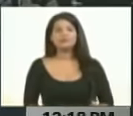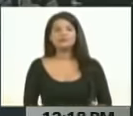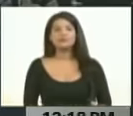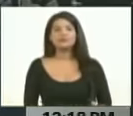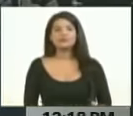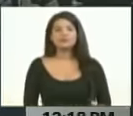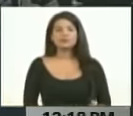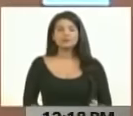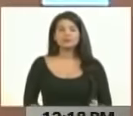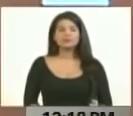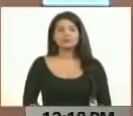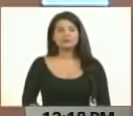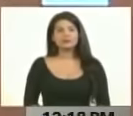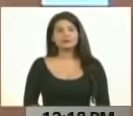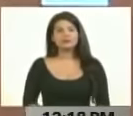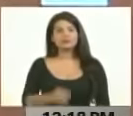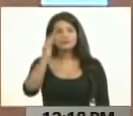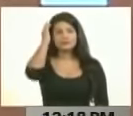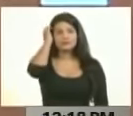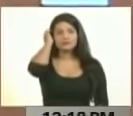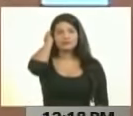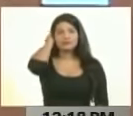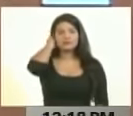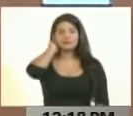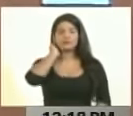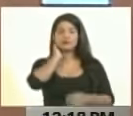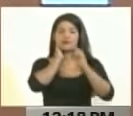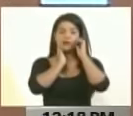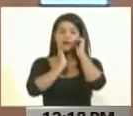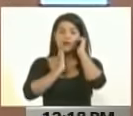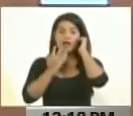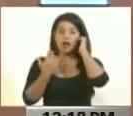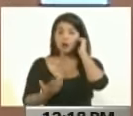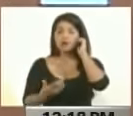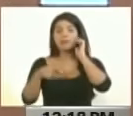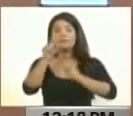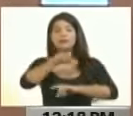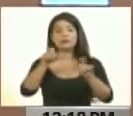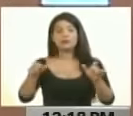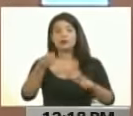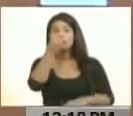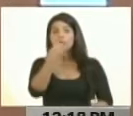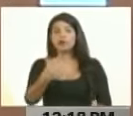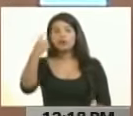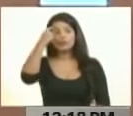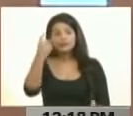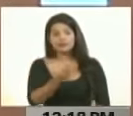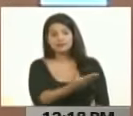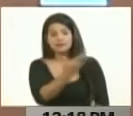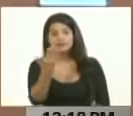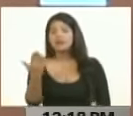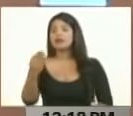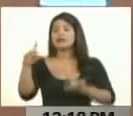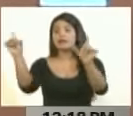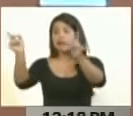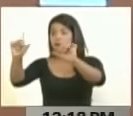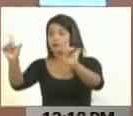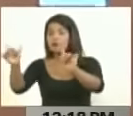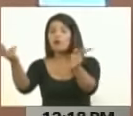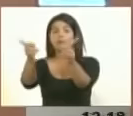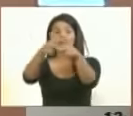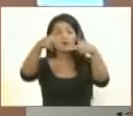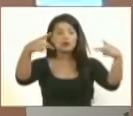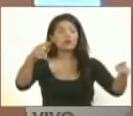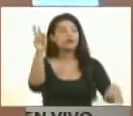Adelante. Señoras y señores, medios de comunicación presentes. Bueno, muy buenos días a todos los medios de comunicación